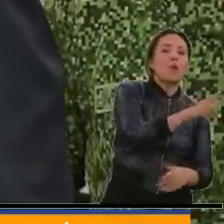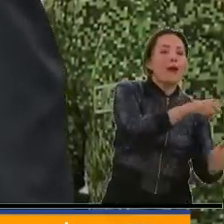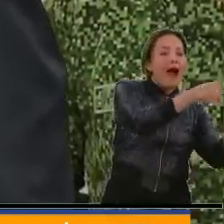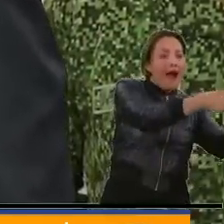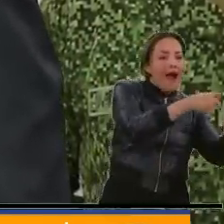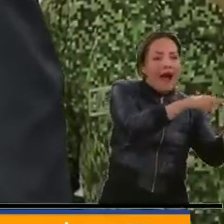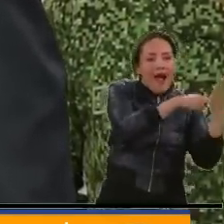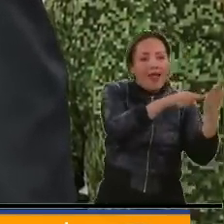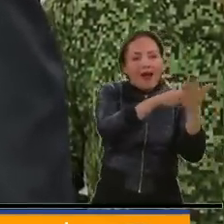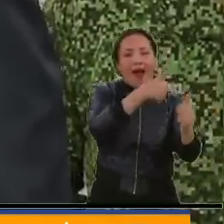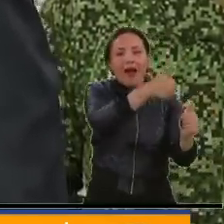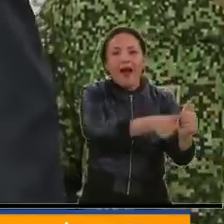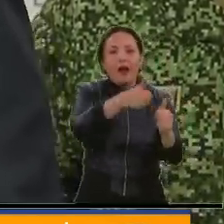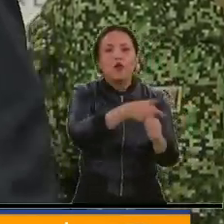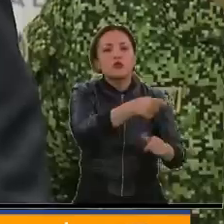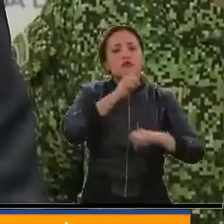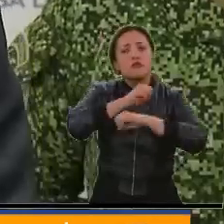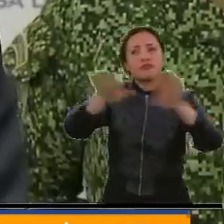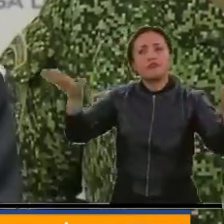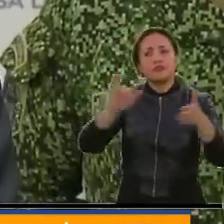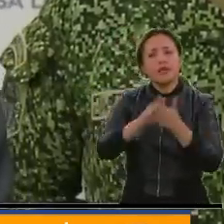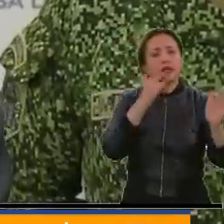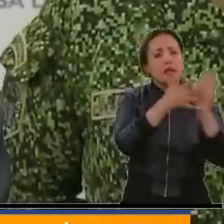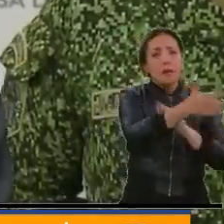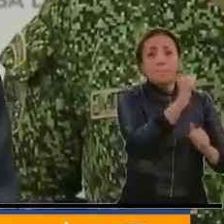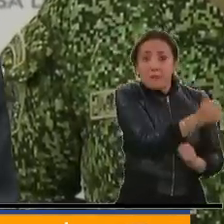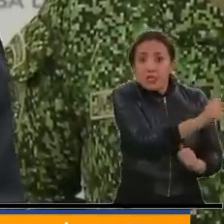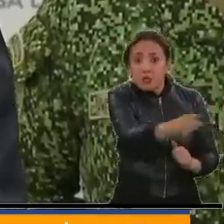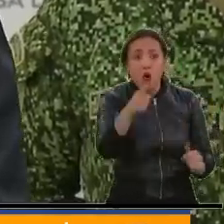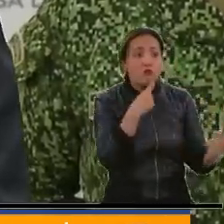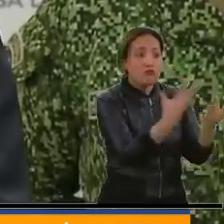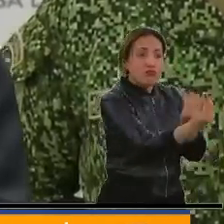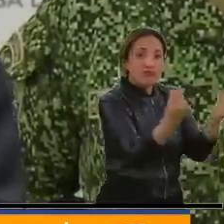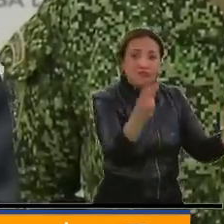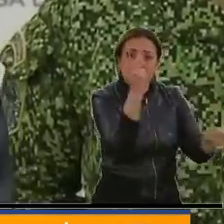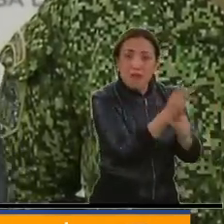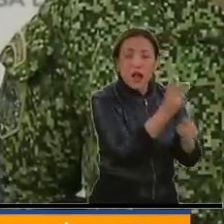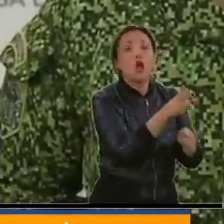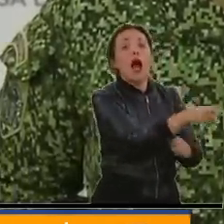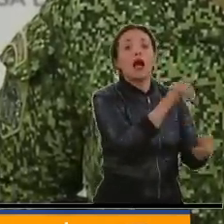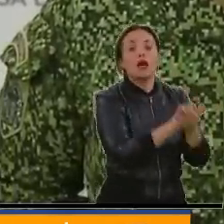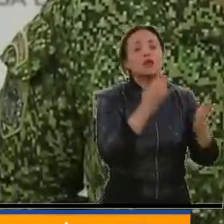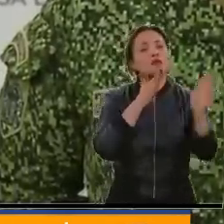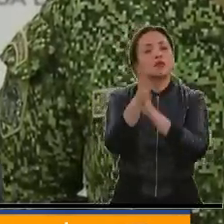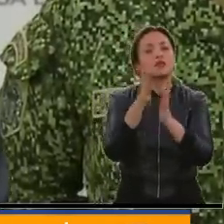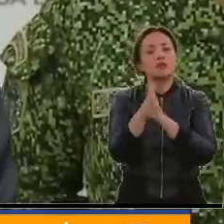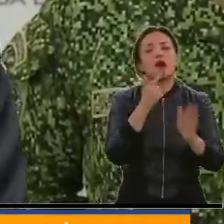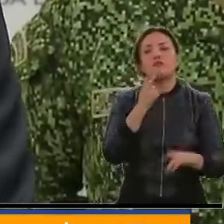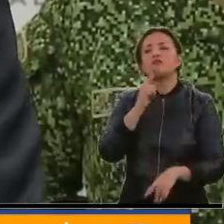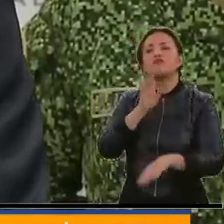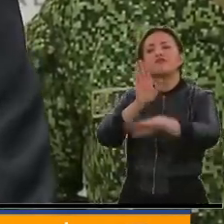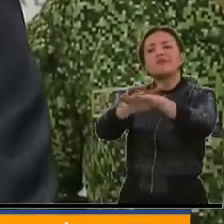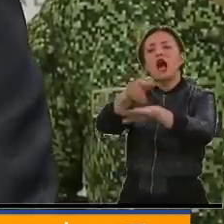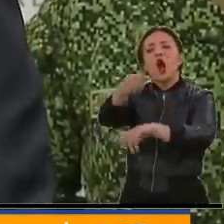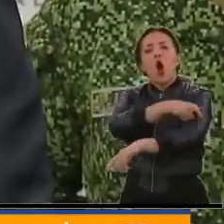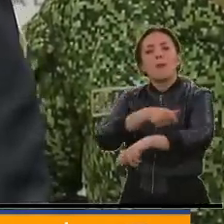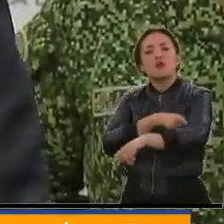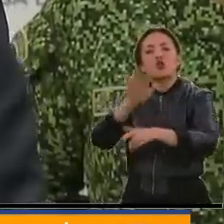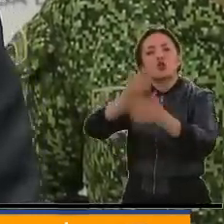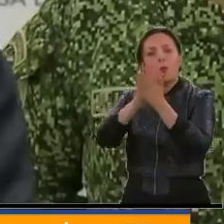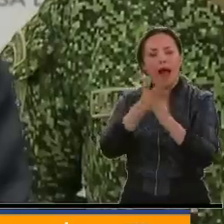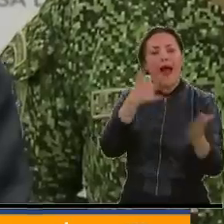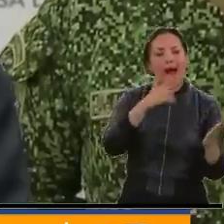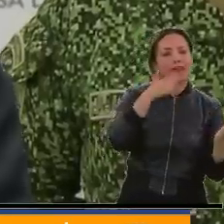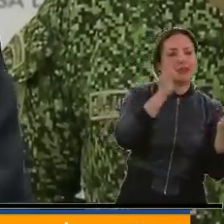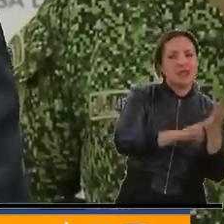una de estas cinco organizaciones que han expresado al Alto Comisionado de Paz directamente, por escrito, a través